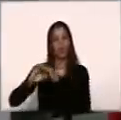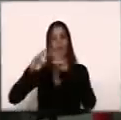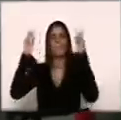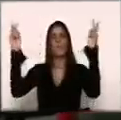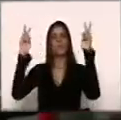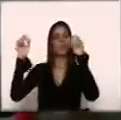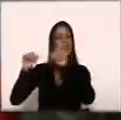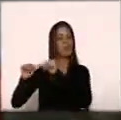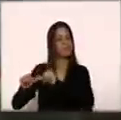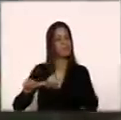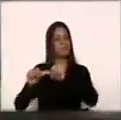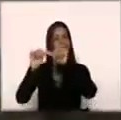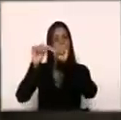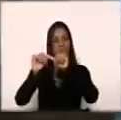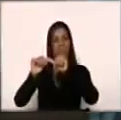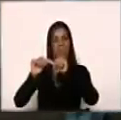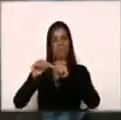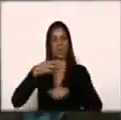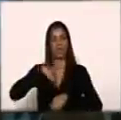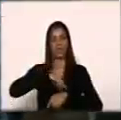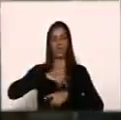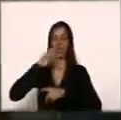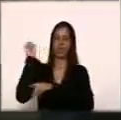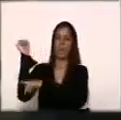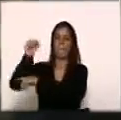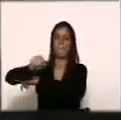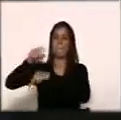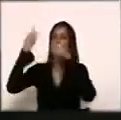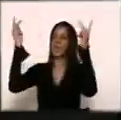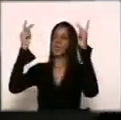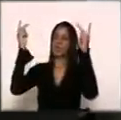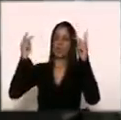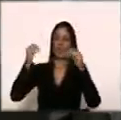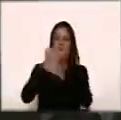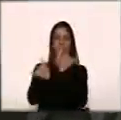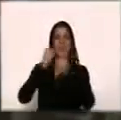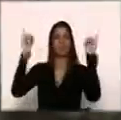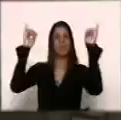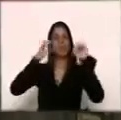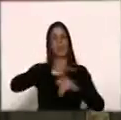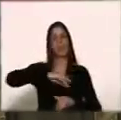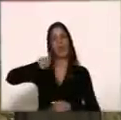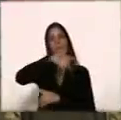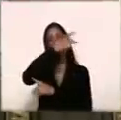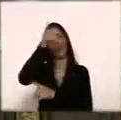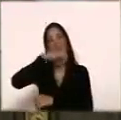vencida! ¡Nosotros venceremos! ¡Independencia y patria socialista!